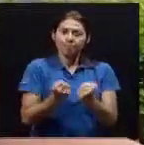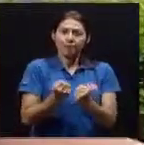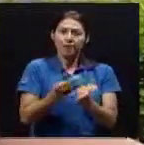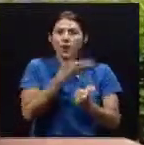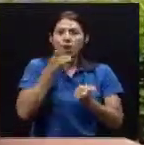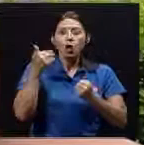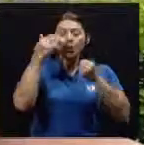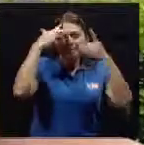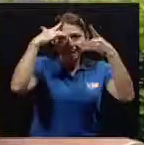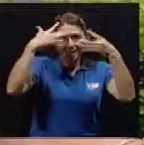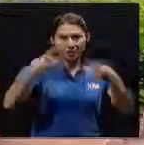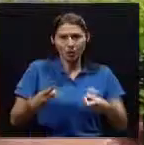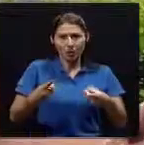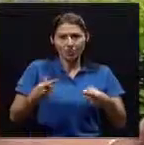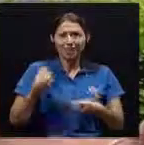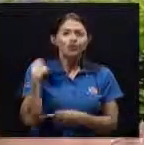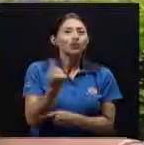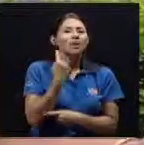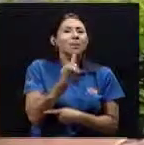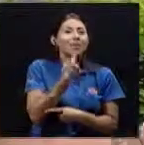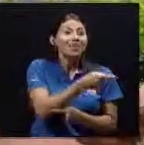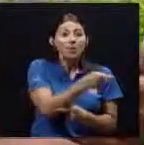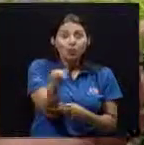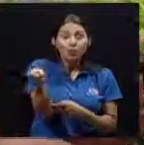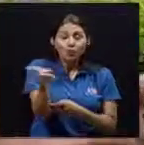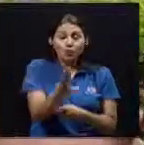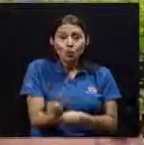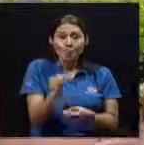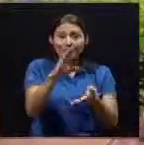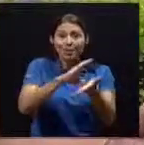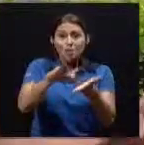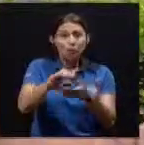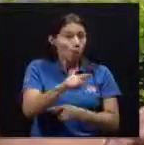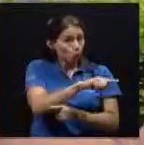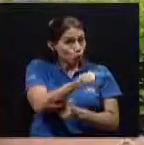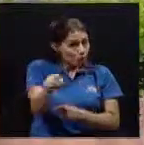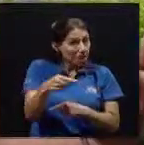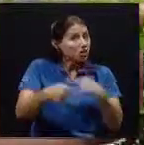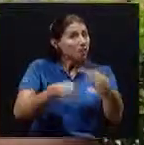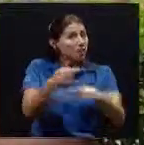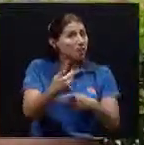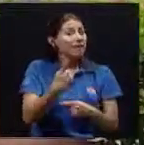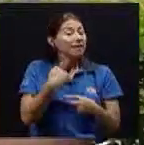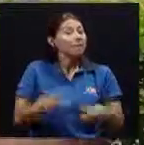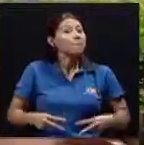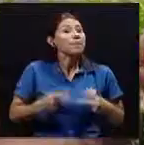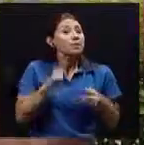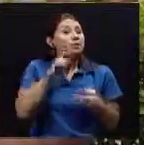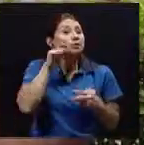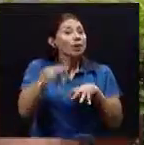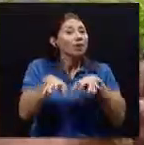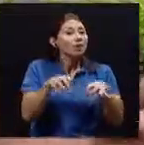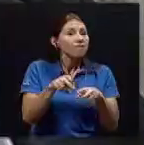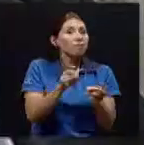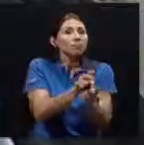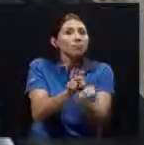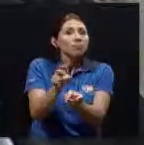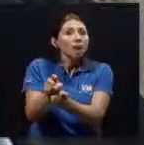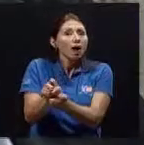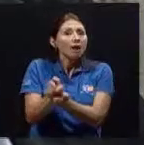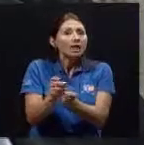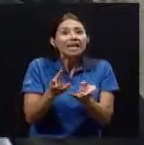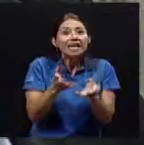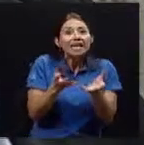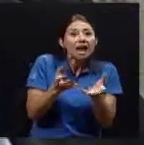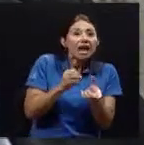puede tomar mejores decisiones. Yo siempre le digo a los chicos en el colegio, ustedes van a tener vida sexual activa quiera o no lo quiera el adulto,